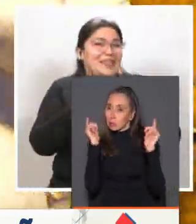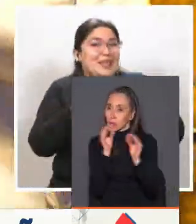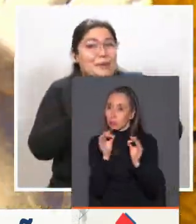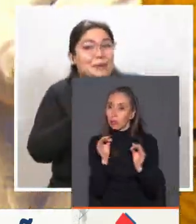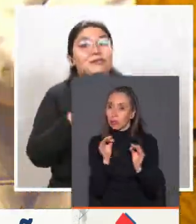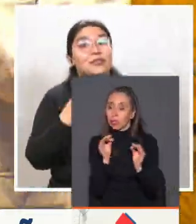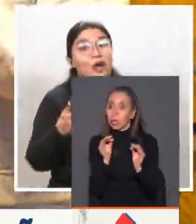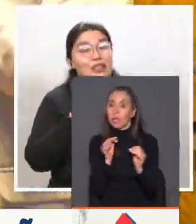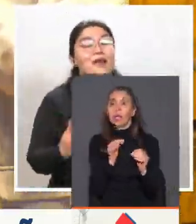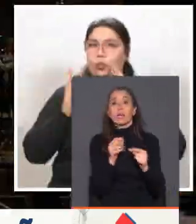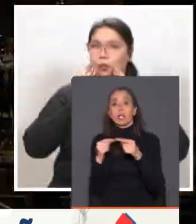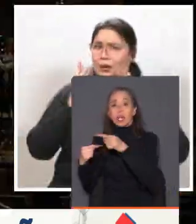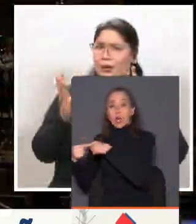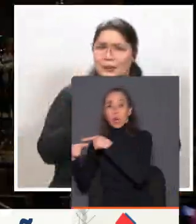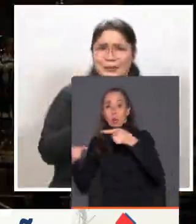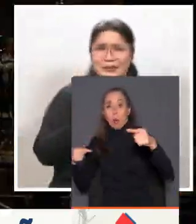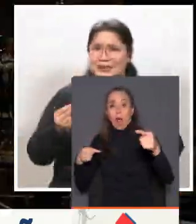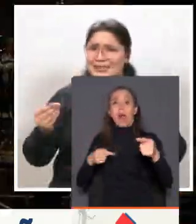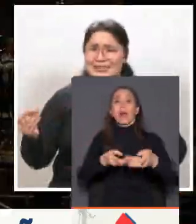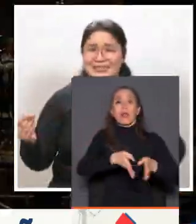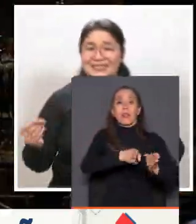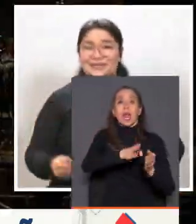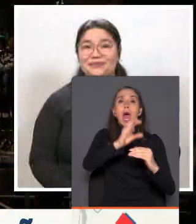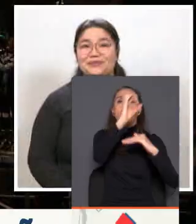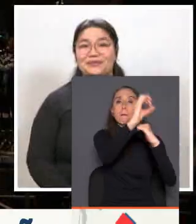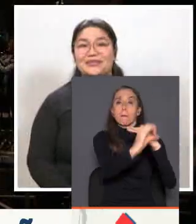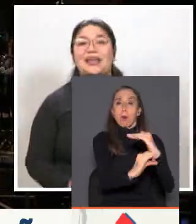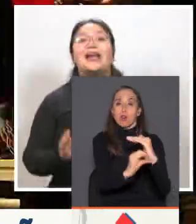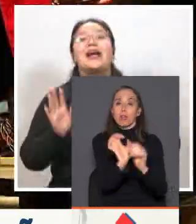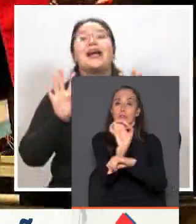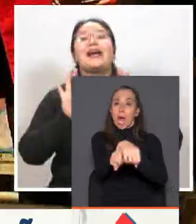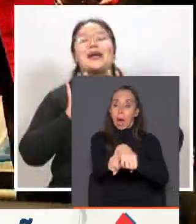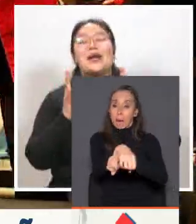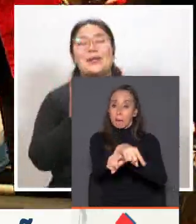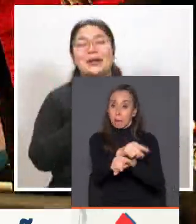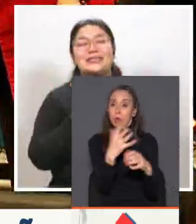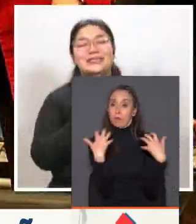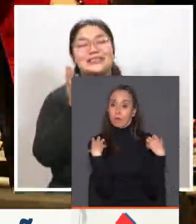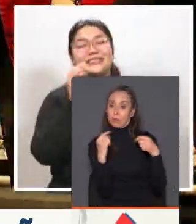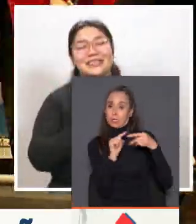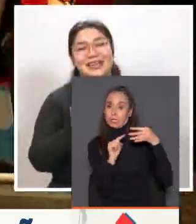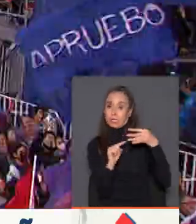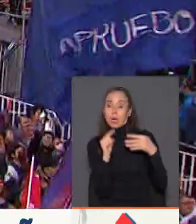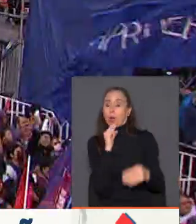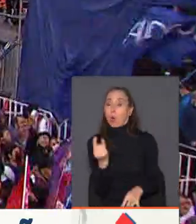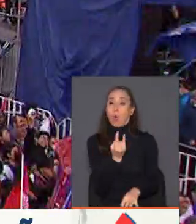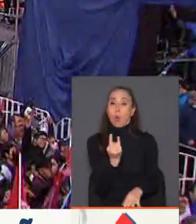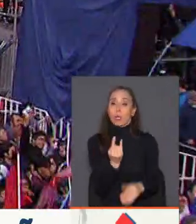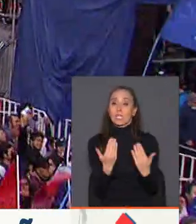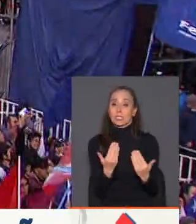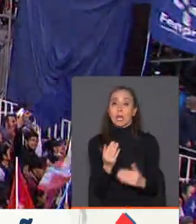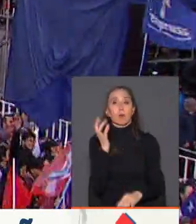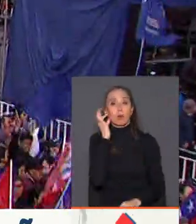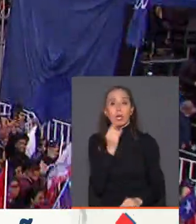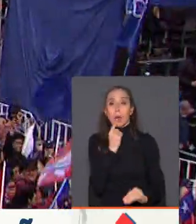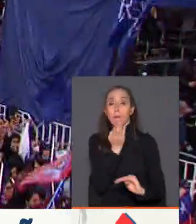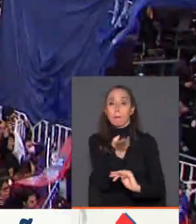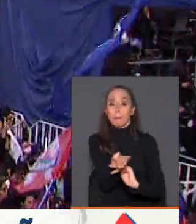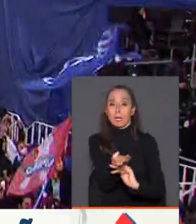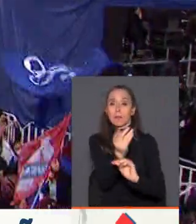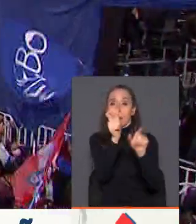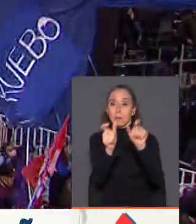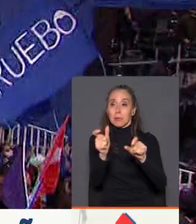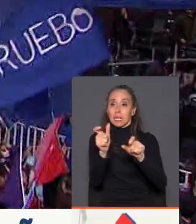Algunas cuadras al poniente, en la actividad de la prueba, incluso se tuvieron que hacer cargo de algunas situaciones de emergencia. Pedirles a quienes están arriba